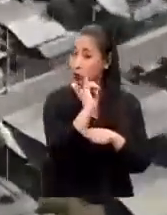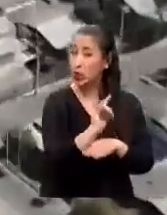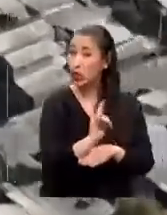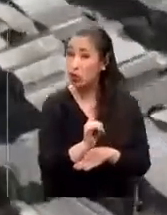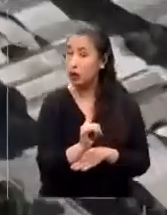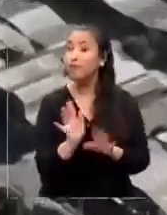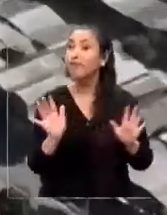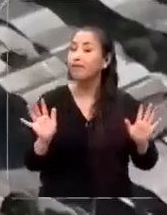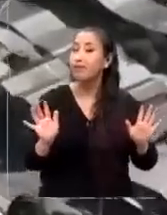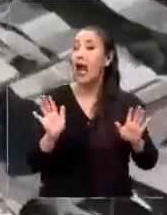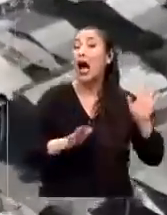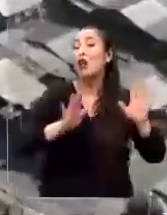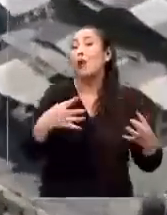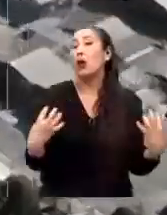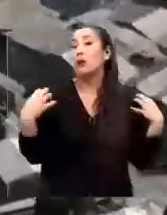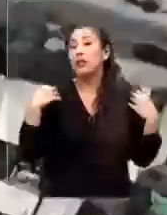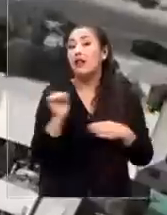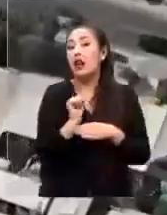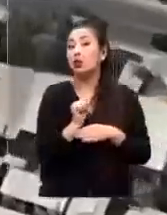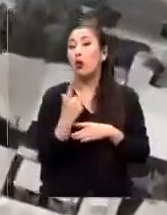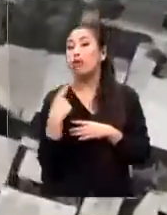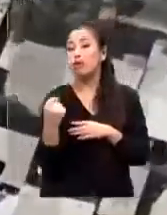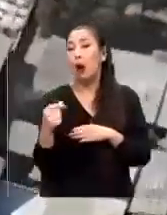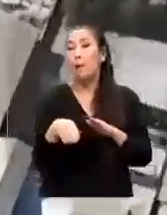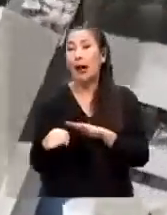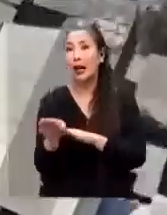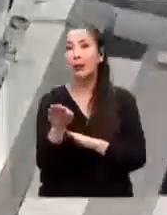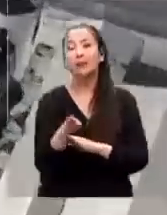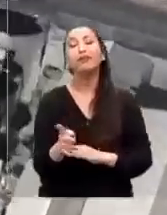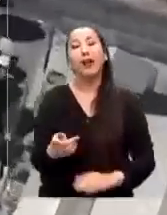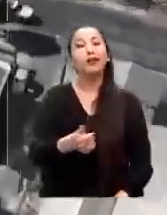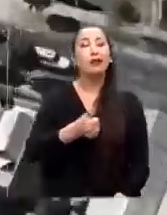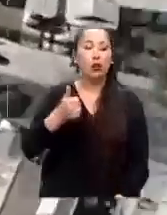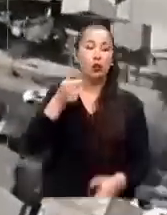de receptación. Seguimos muy atentos porque es un delito que nos tiene